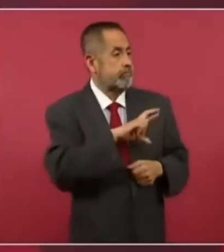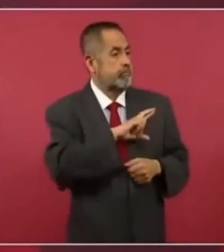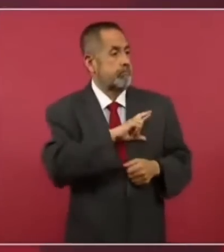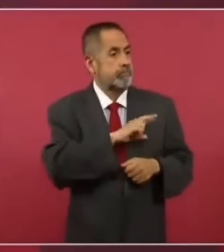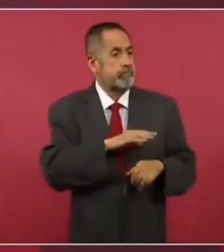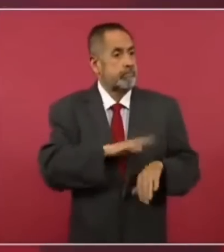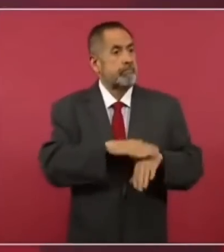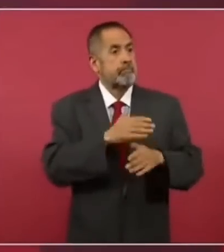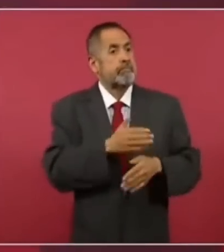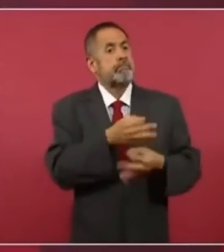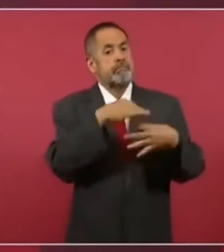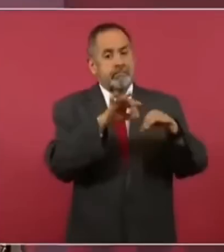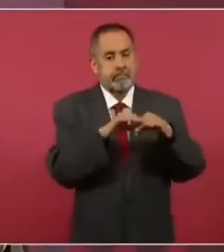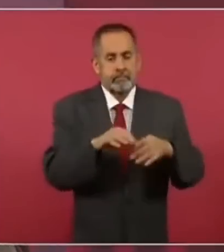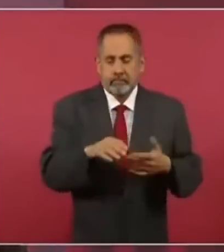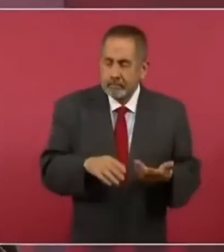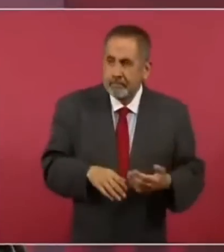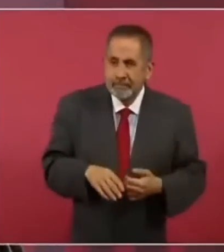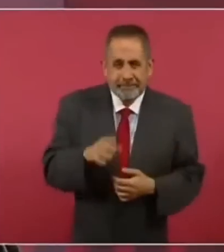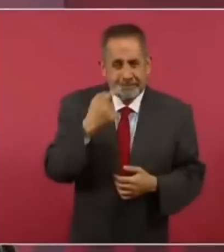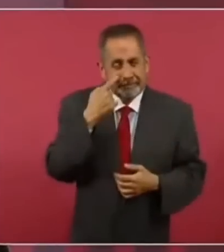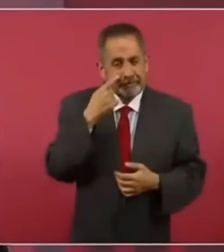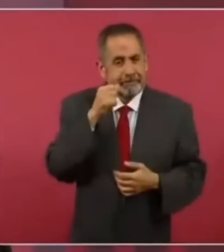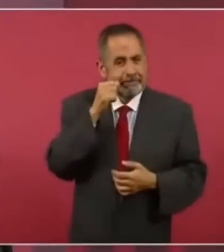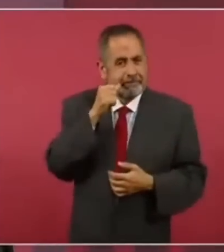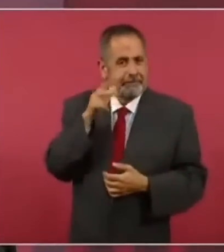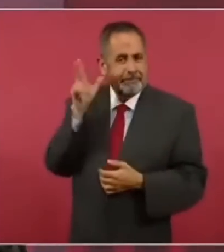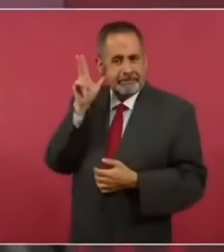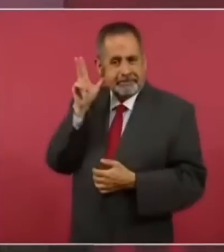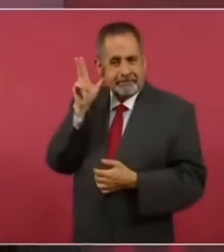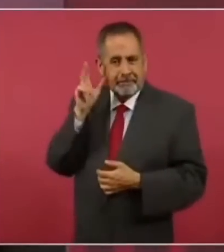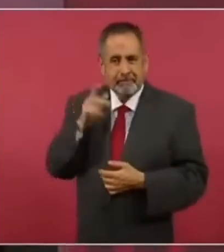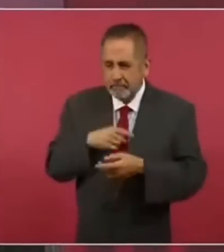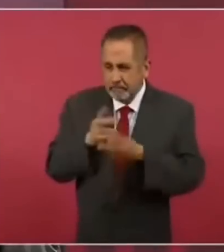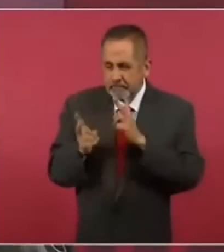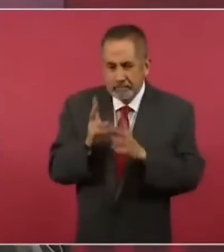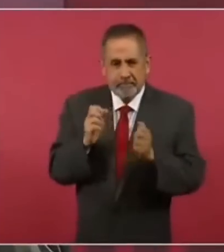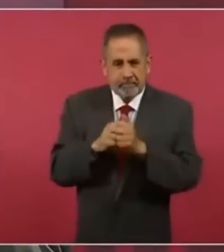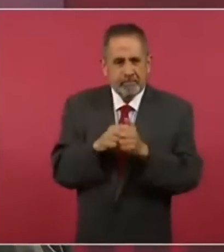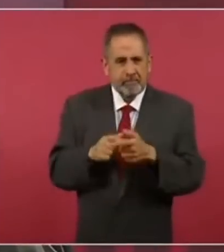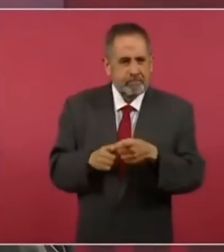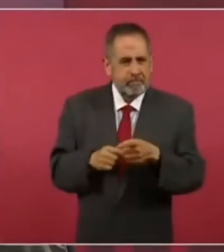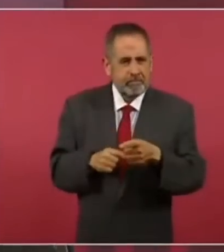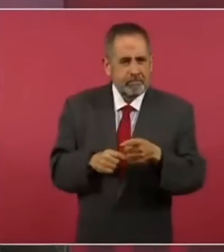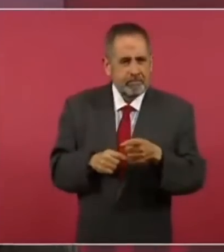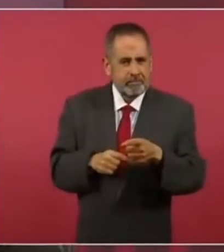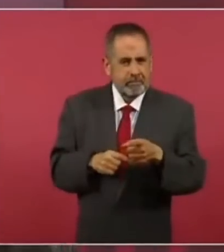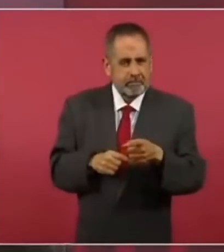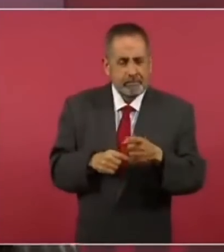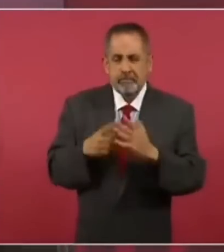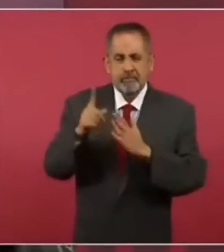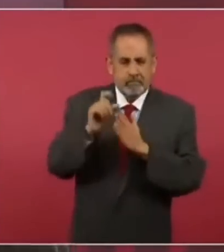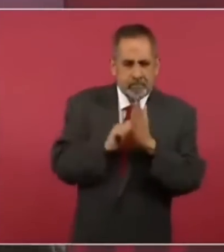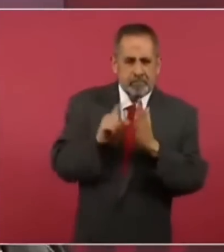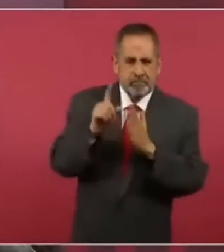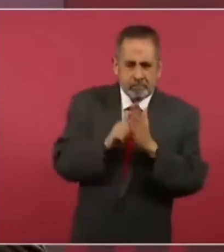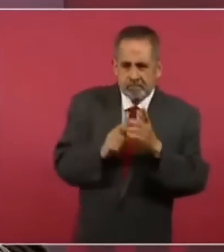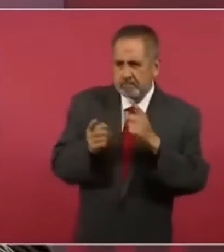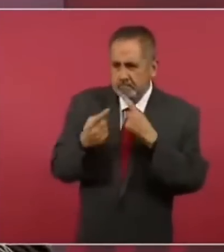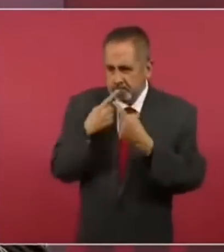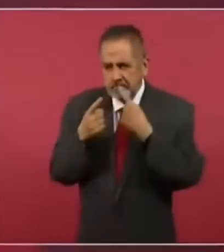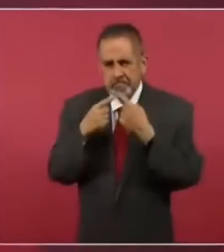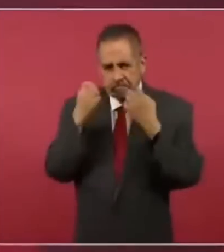Todavía, antier tuve una reunión, tengo cada mes una reunión de